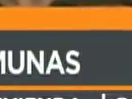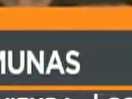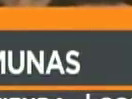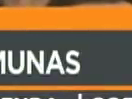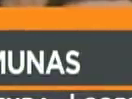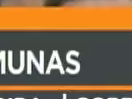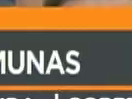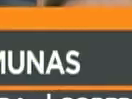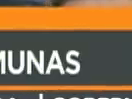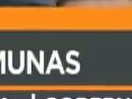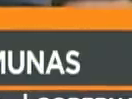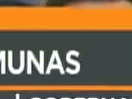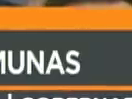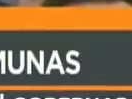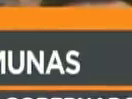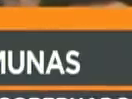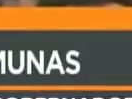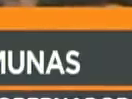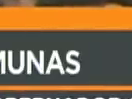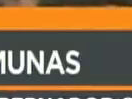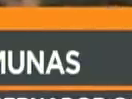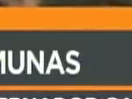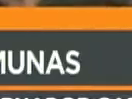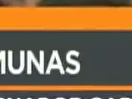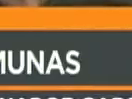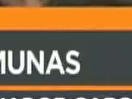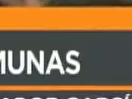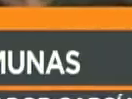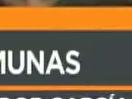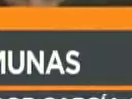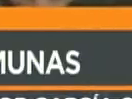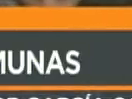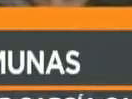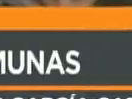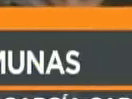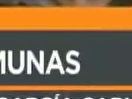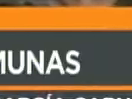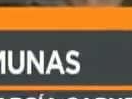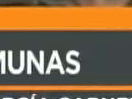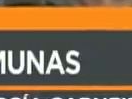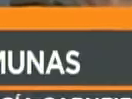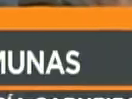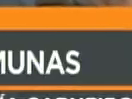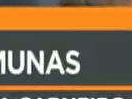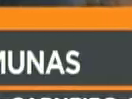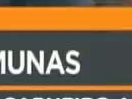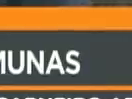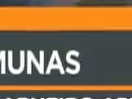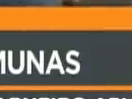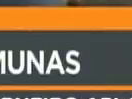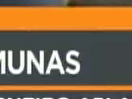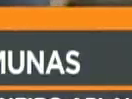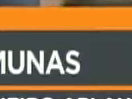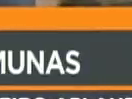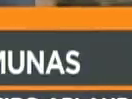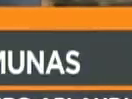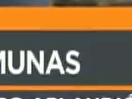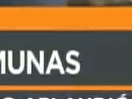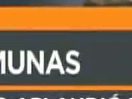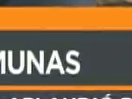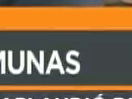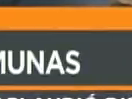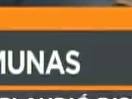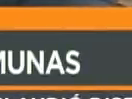que se aprobara por aclamación, por consenso. Y nosotros dijimos, no, un momentico, nominal, que cada uno aquí diga si apoya o no apoya